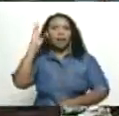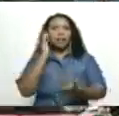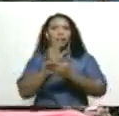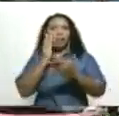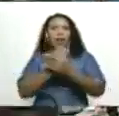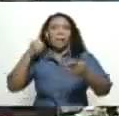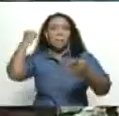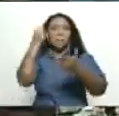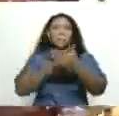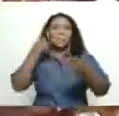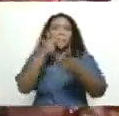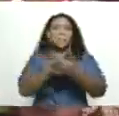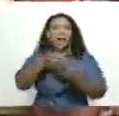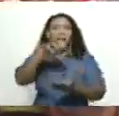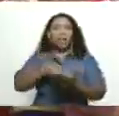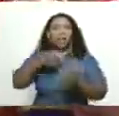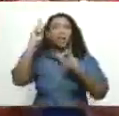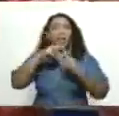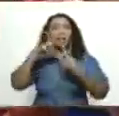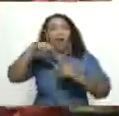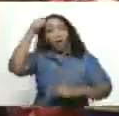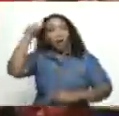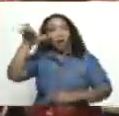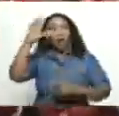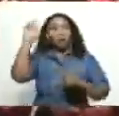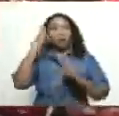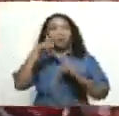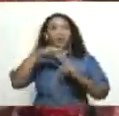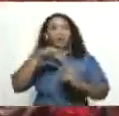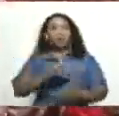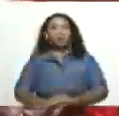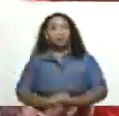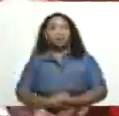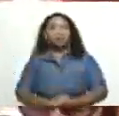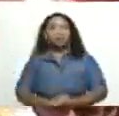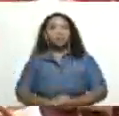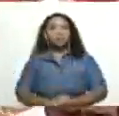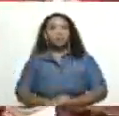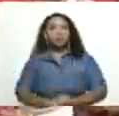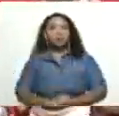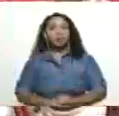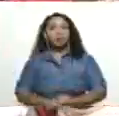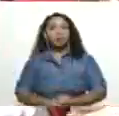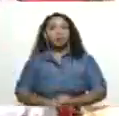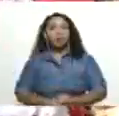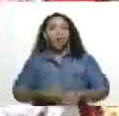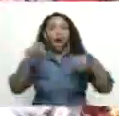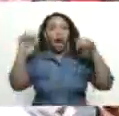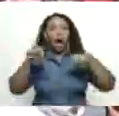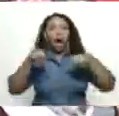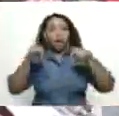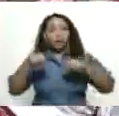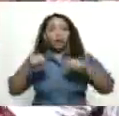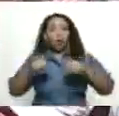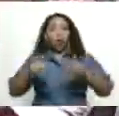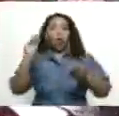luchador, estado Táchira, el pueblo del Táchira. Estamos aquí 4 años después.